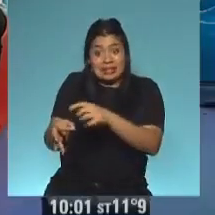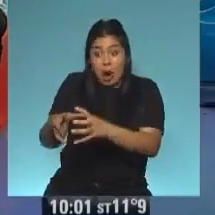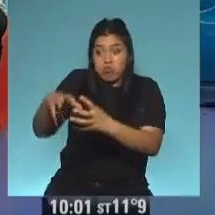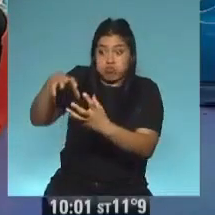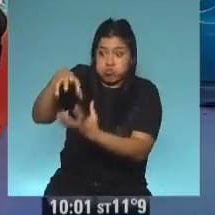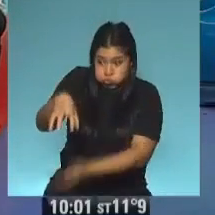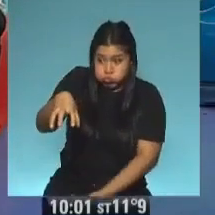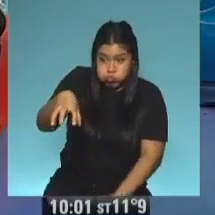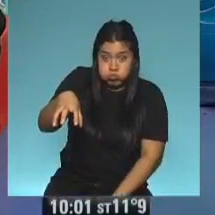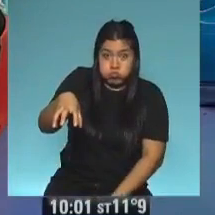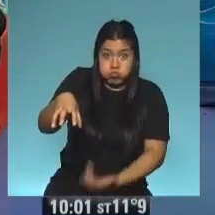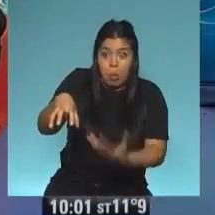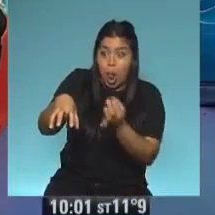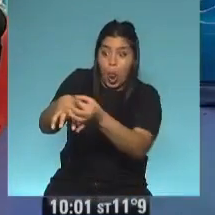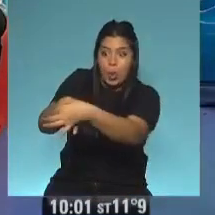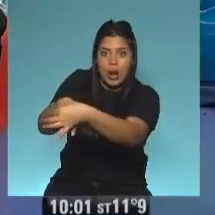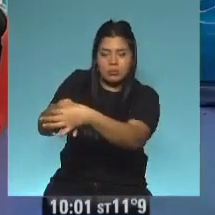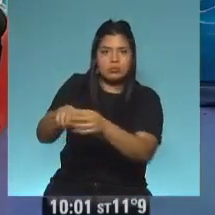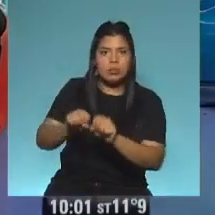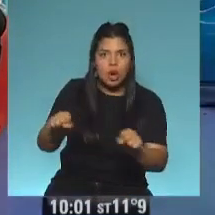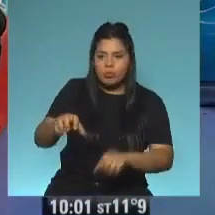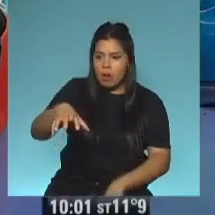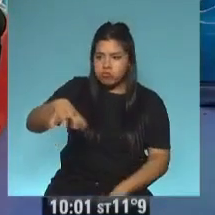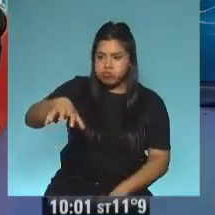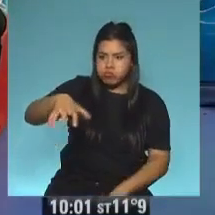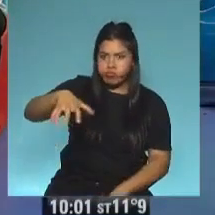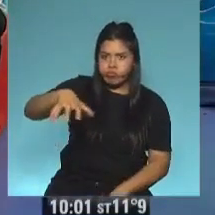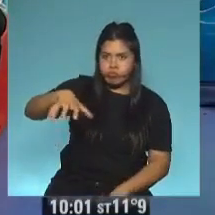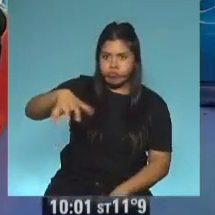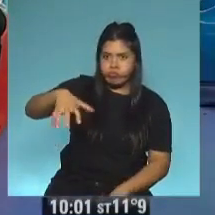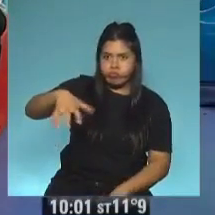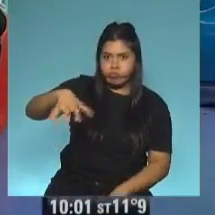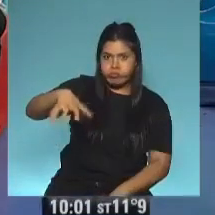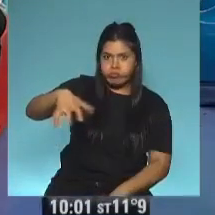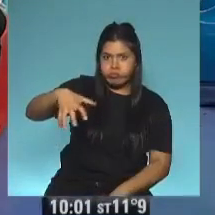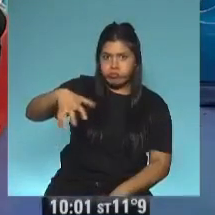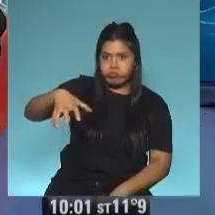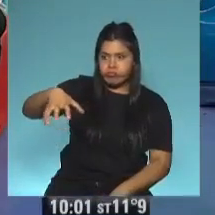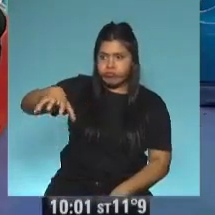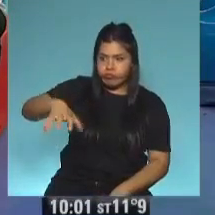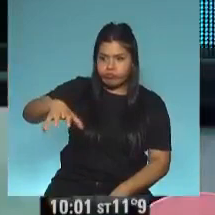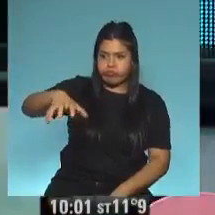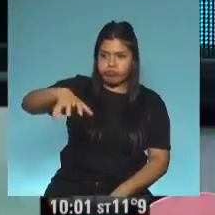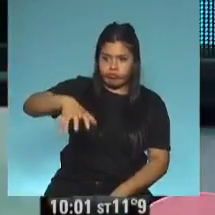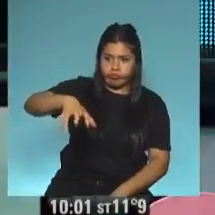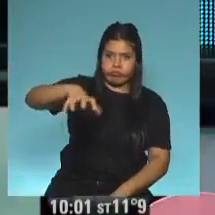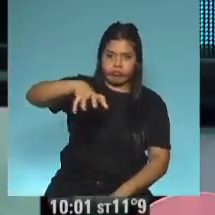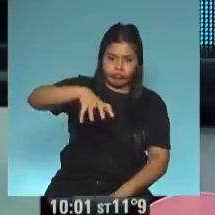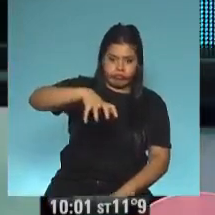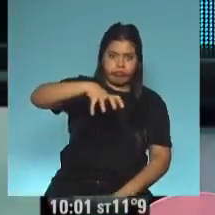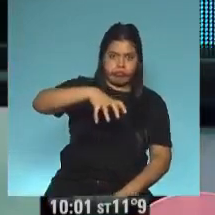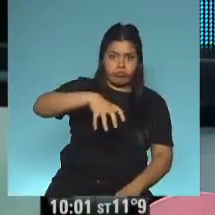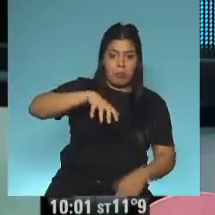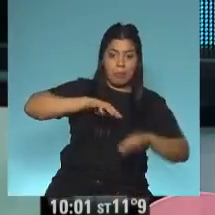de repente, la isla empezó a moverse. Navegó suavemente hacia la orilla. Pino no